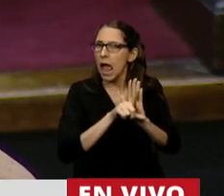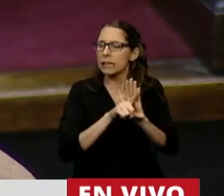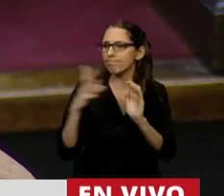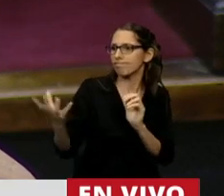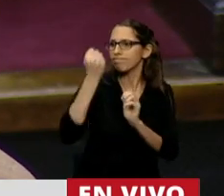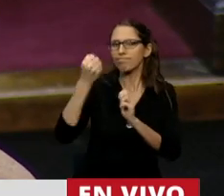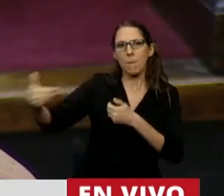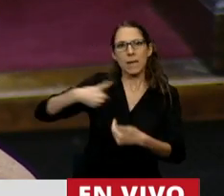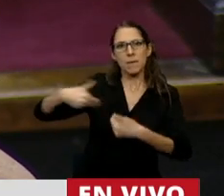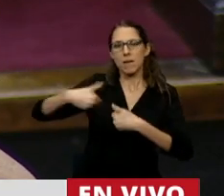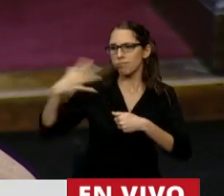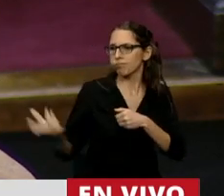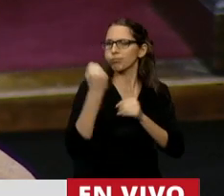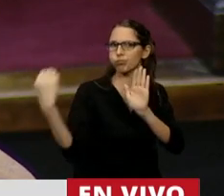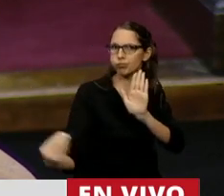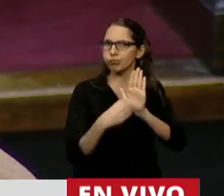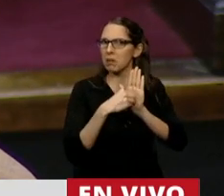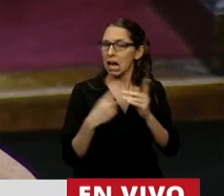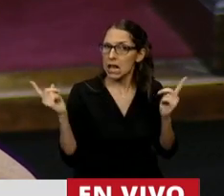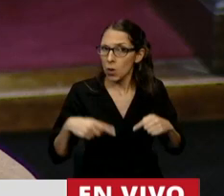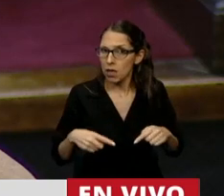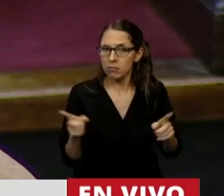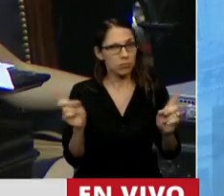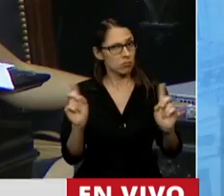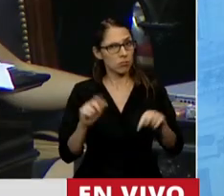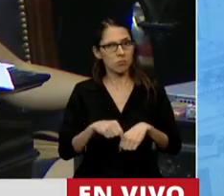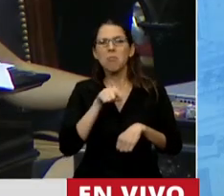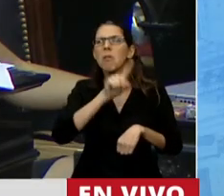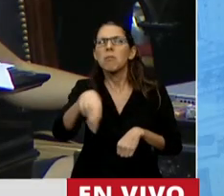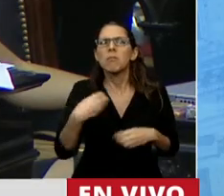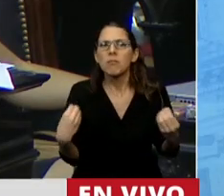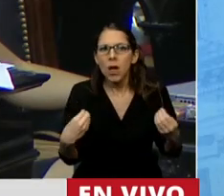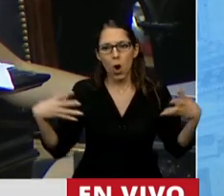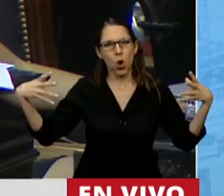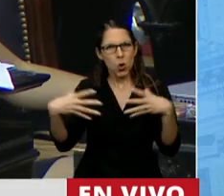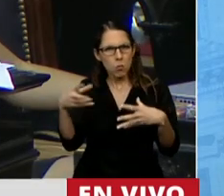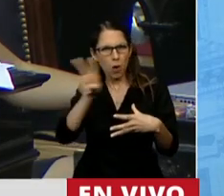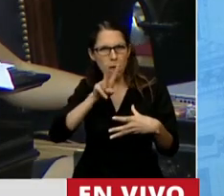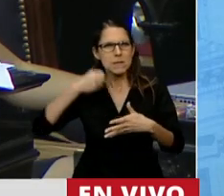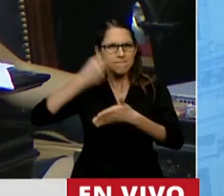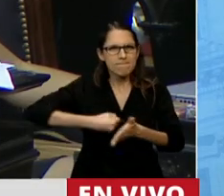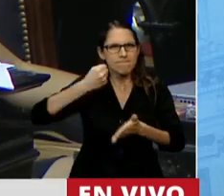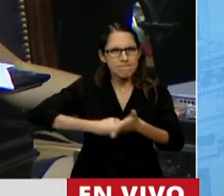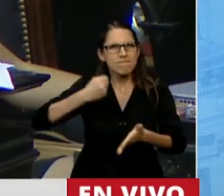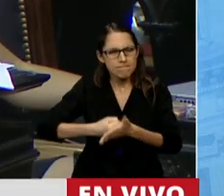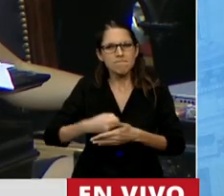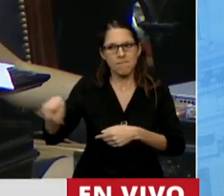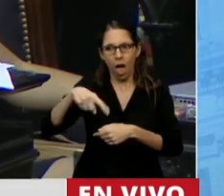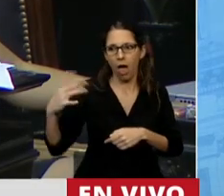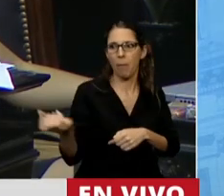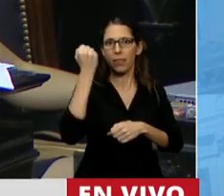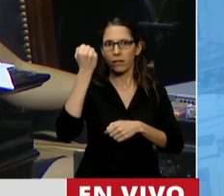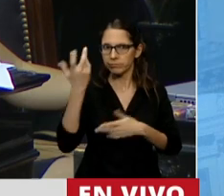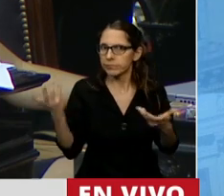reclamo. Esta ley surge de la militancia de un importante sector de mujeres y es el resultado de